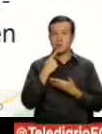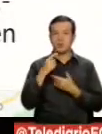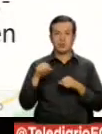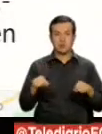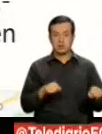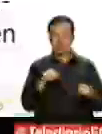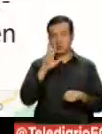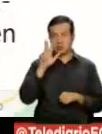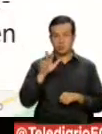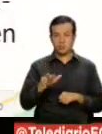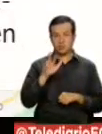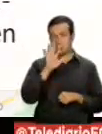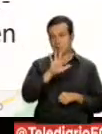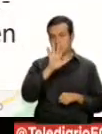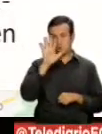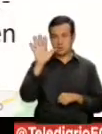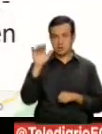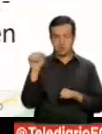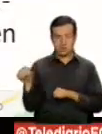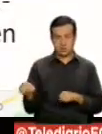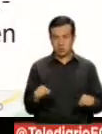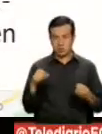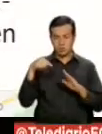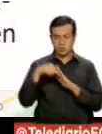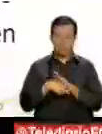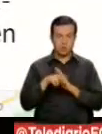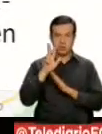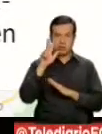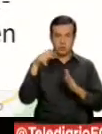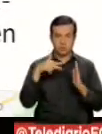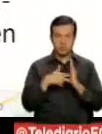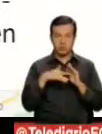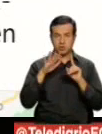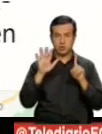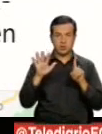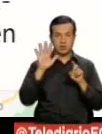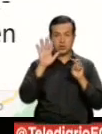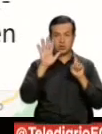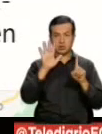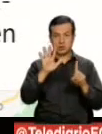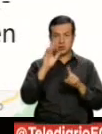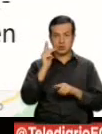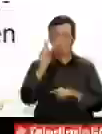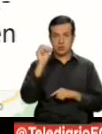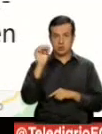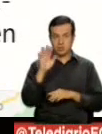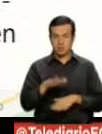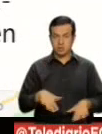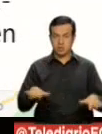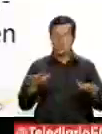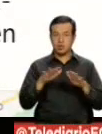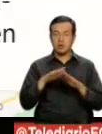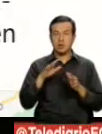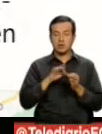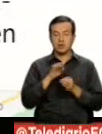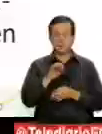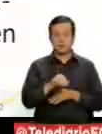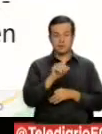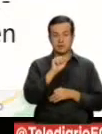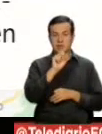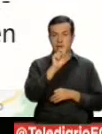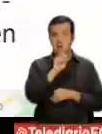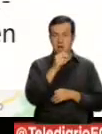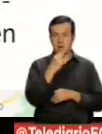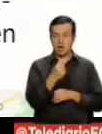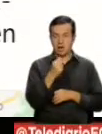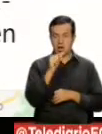de 3.55 a una profundidad de 3.66 kilómetros de San Gabriel, Carchi. Esta